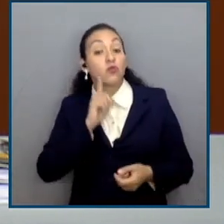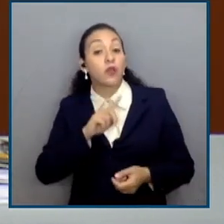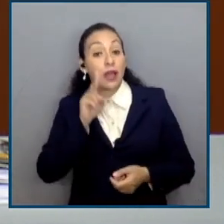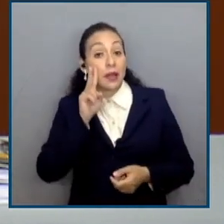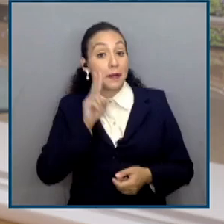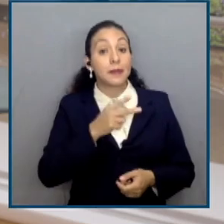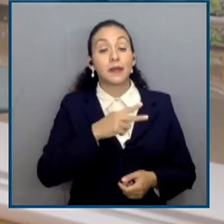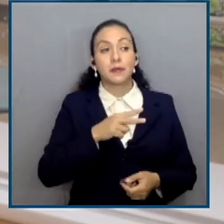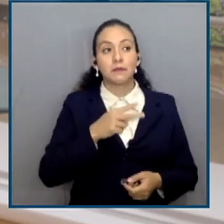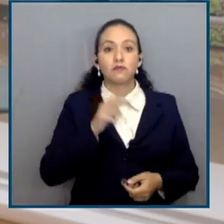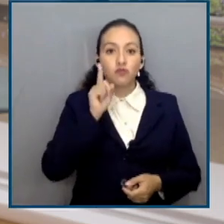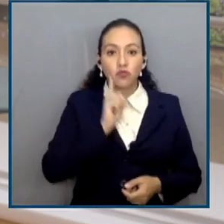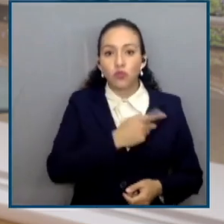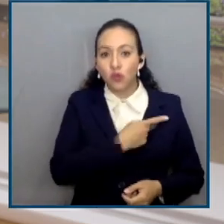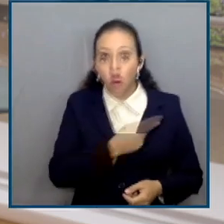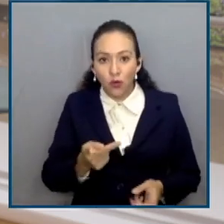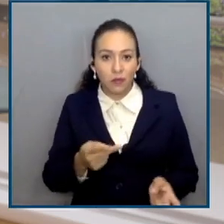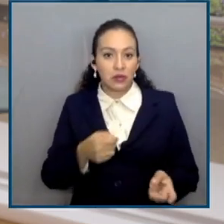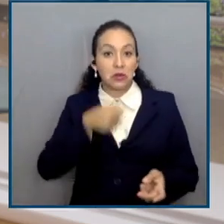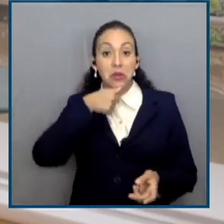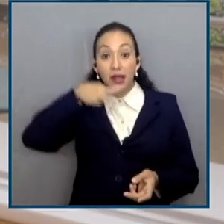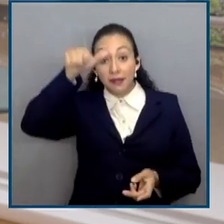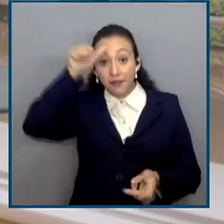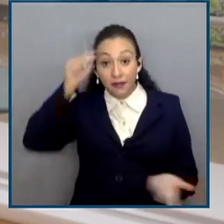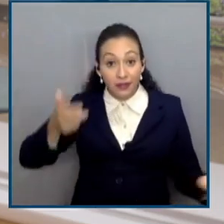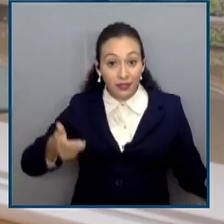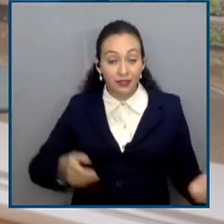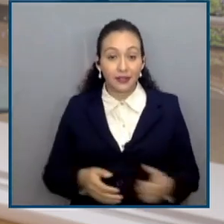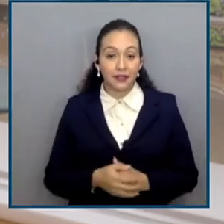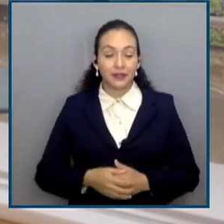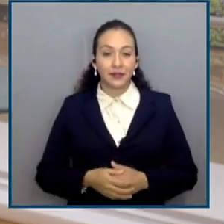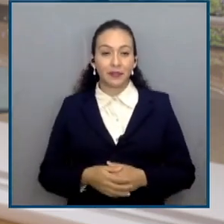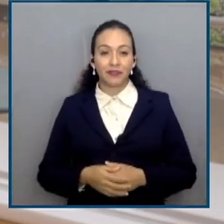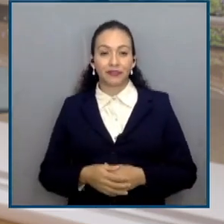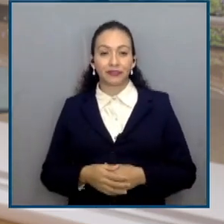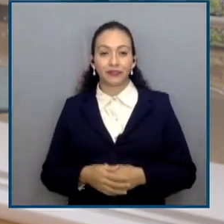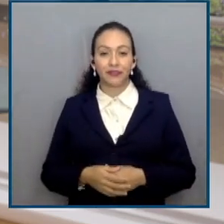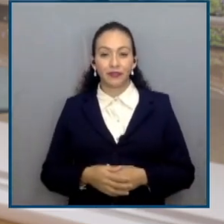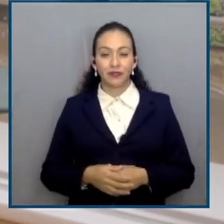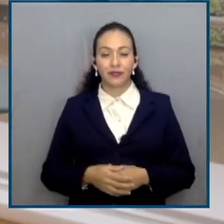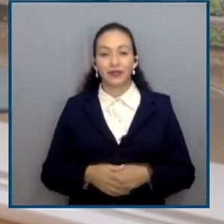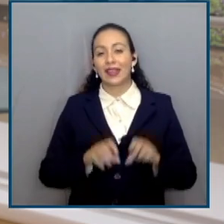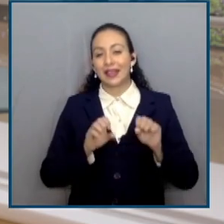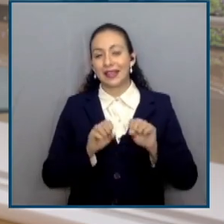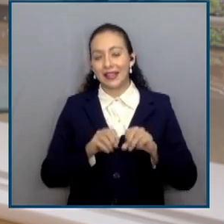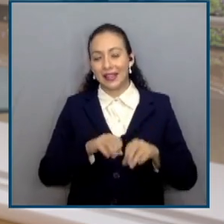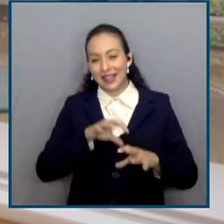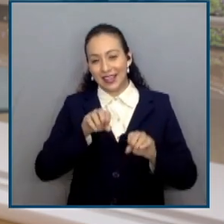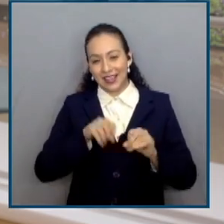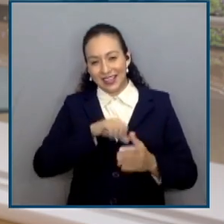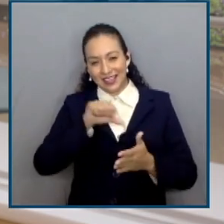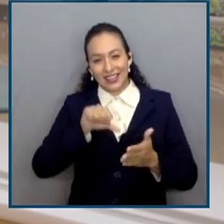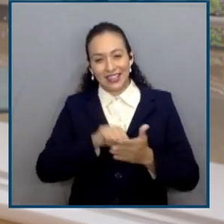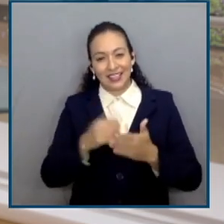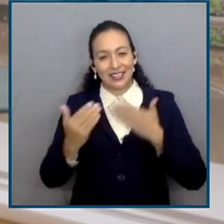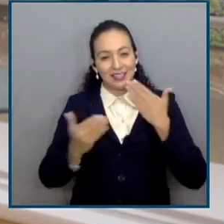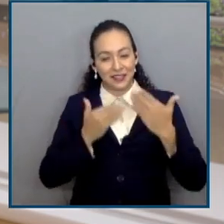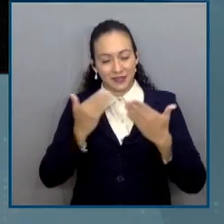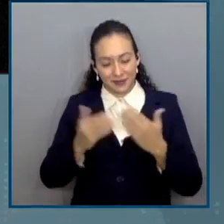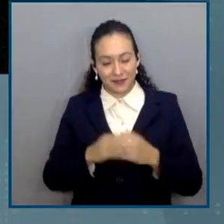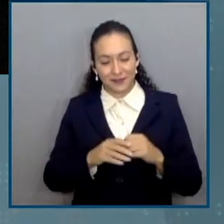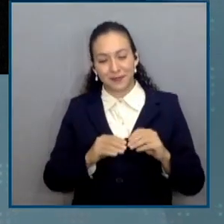analfabetas. El Centro de Estudios Constitucionales de la Suprema Corte lanzó el sitio web de su red de